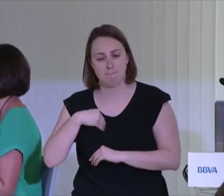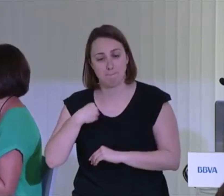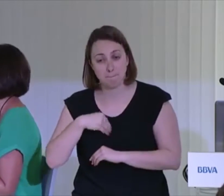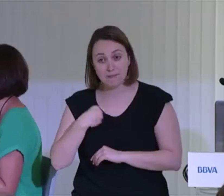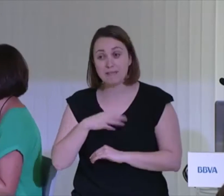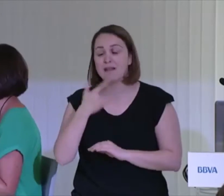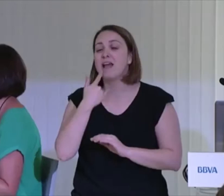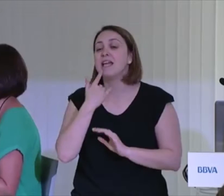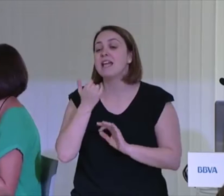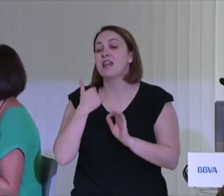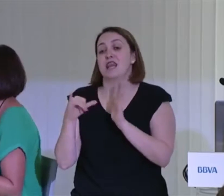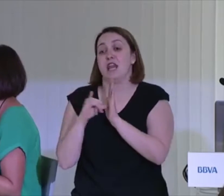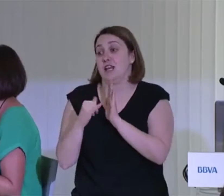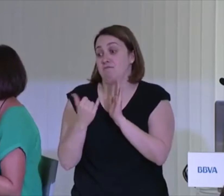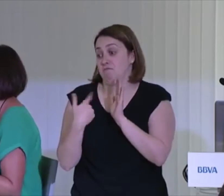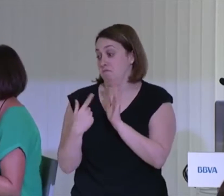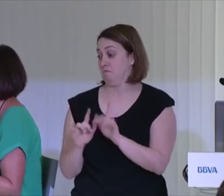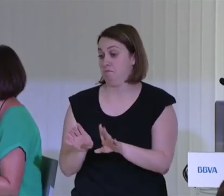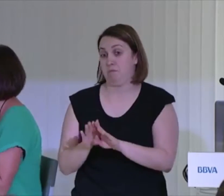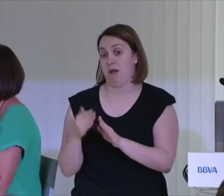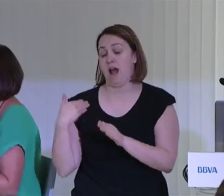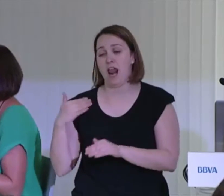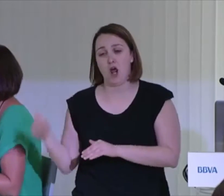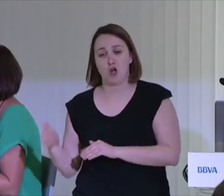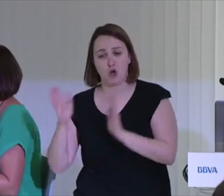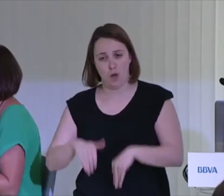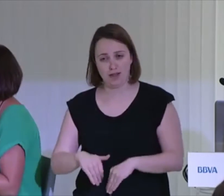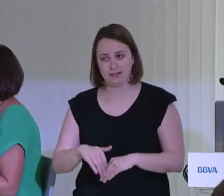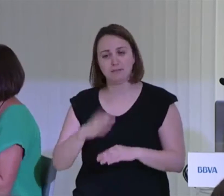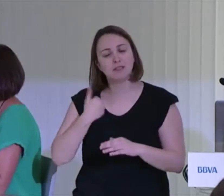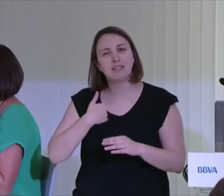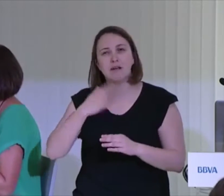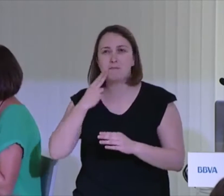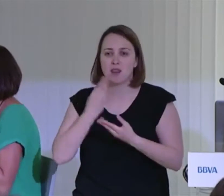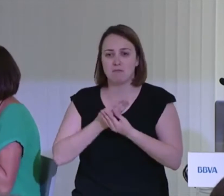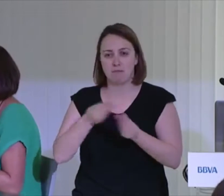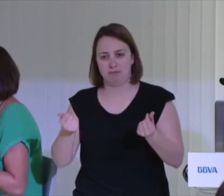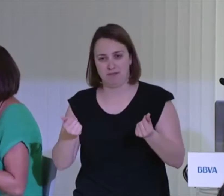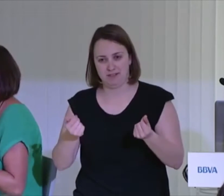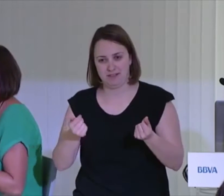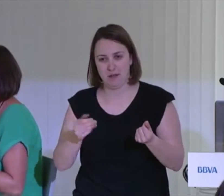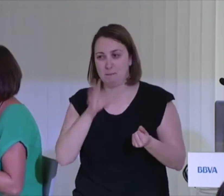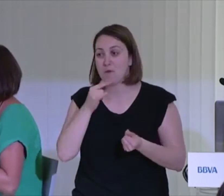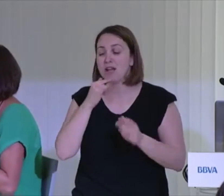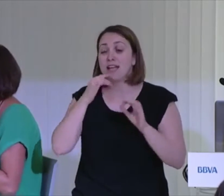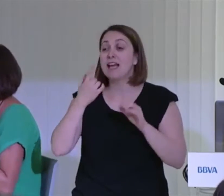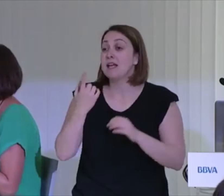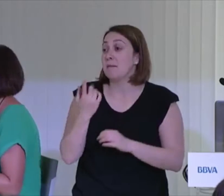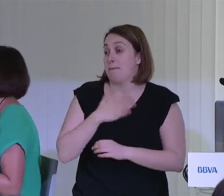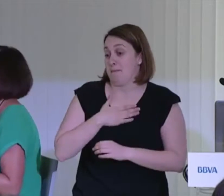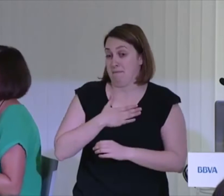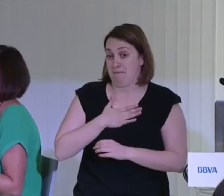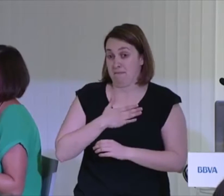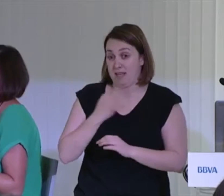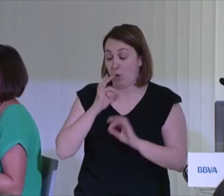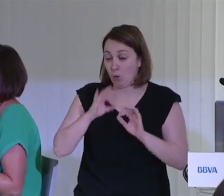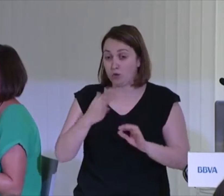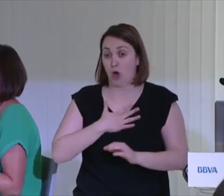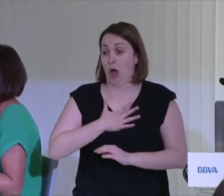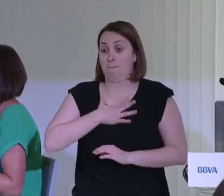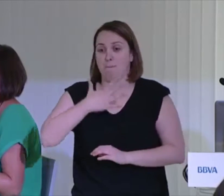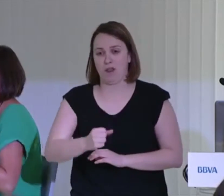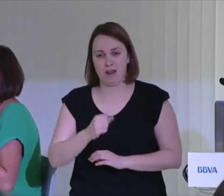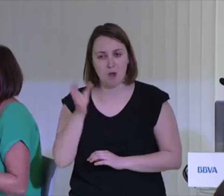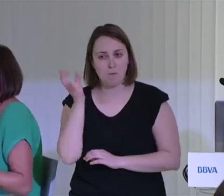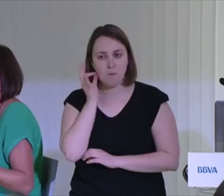están cerca de ti, porque no tienen por qué estarlo, eso se desdibuja. Porque al final eso es la clave, para mí una de las claves del empoderamiento, ¿no? de